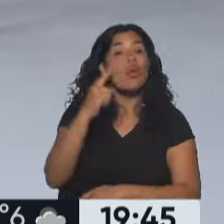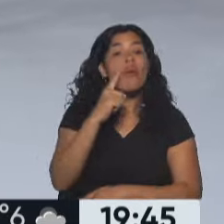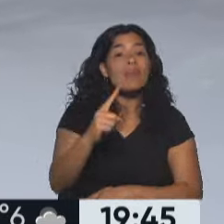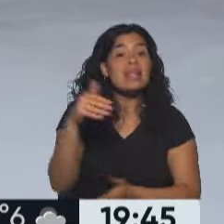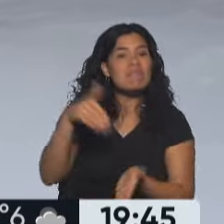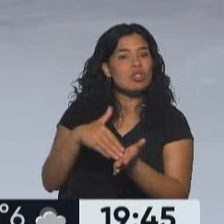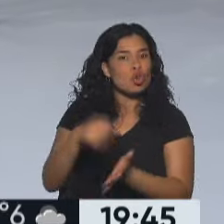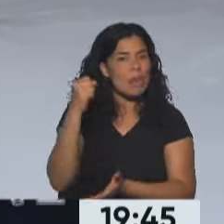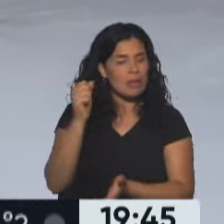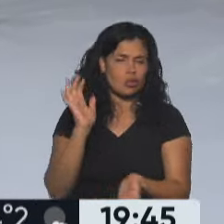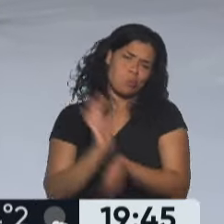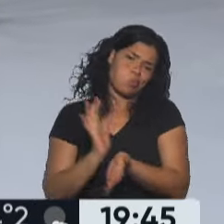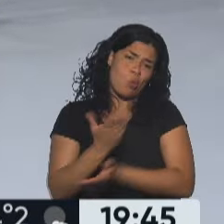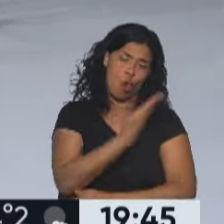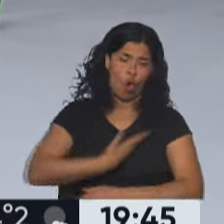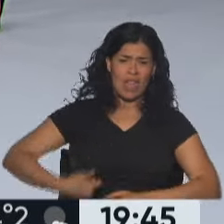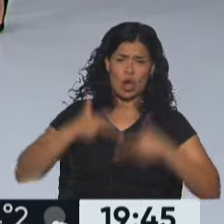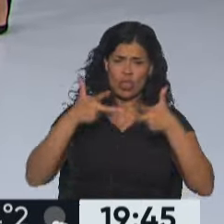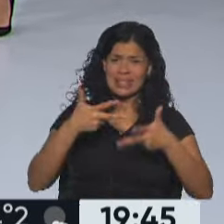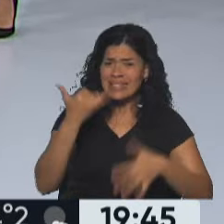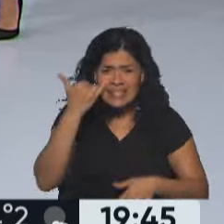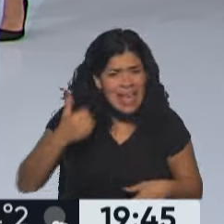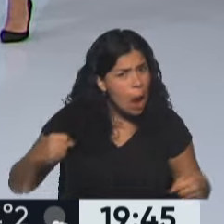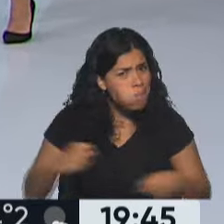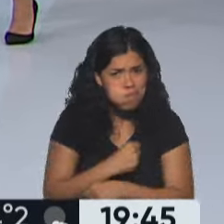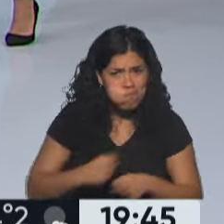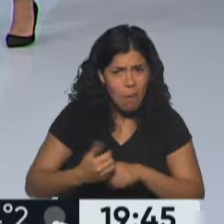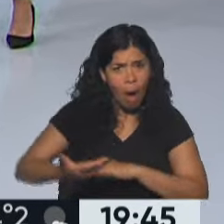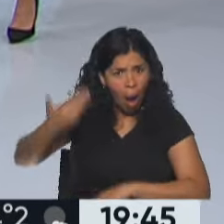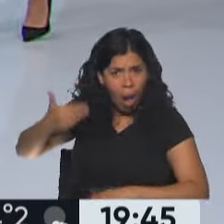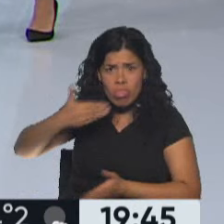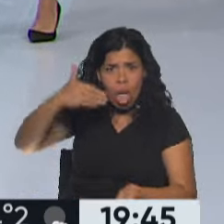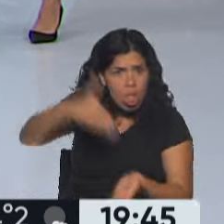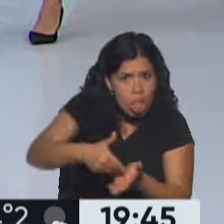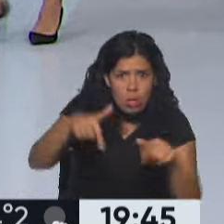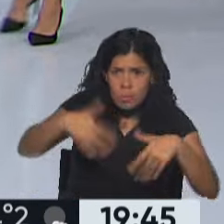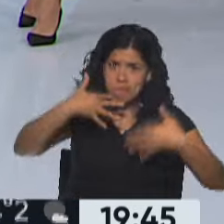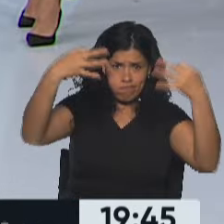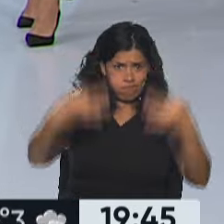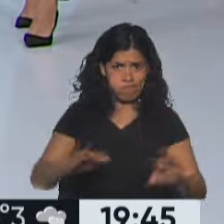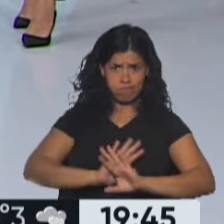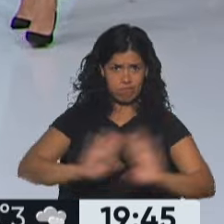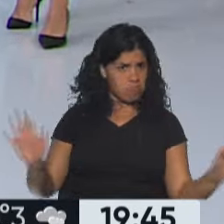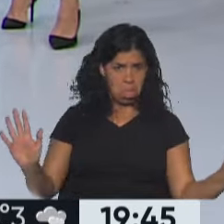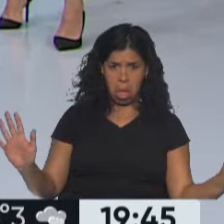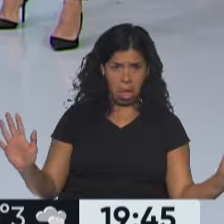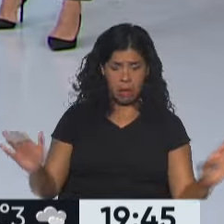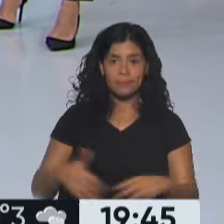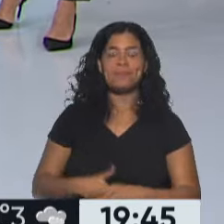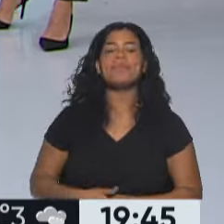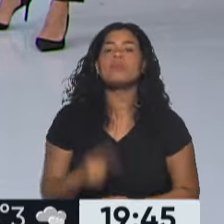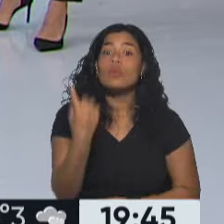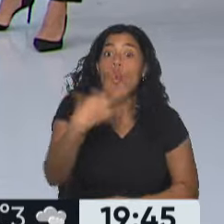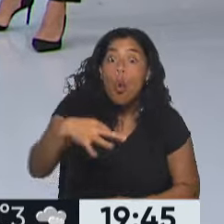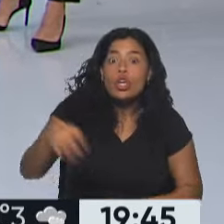el gobierno asegura que cumplió con lo que habían acordado en el mes de abril. Pero eso no es lo único, porque a partir de